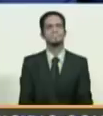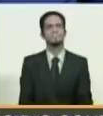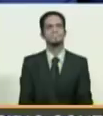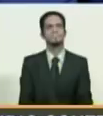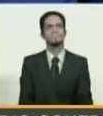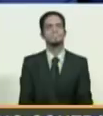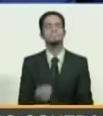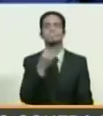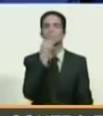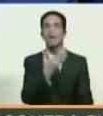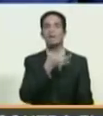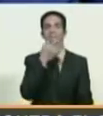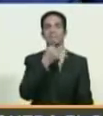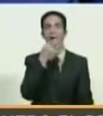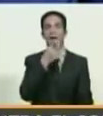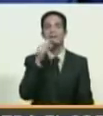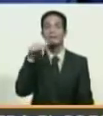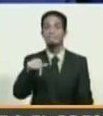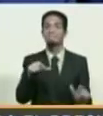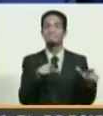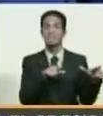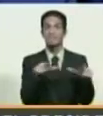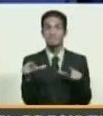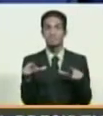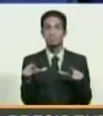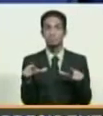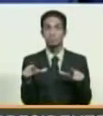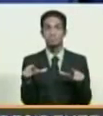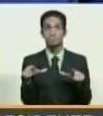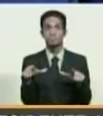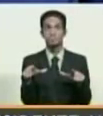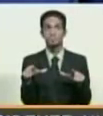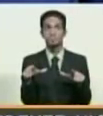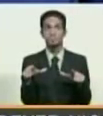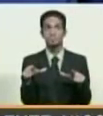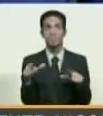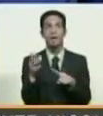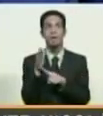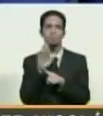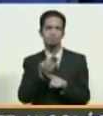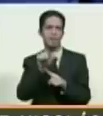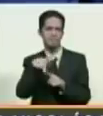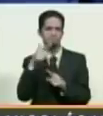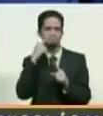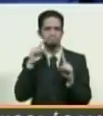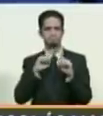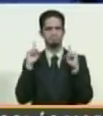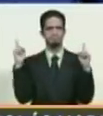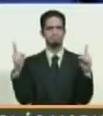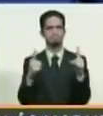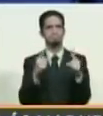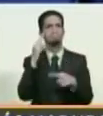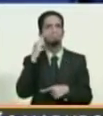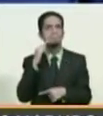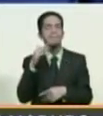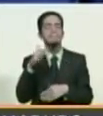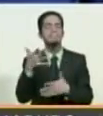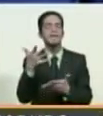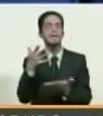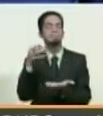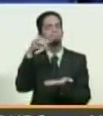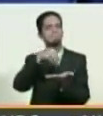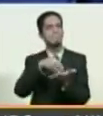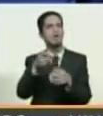Bien, buenas tardes. Todos acá estamos listos para de inmediato transmitir desde la sala de prensa Simón Bolívar de Palacio de Gobierno. Justamente